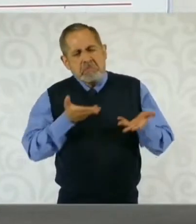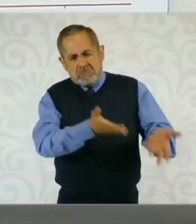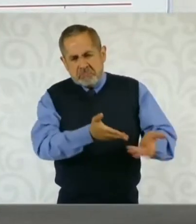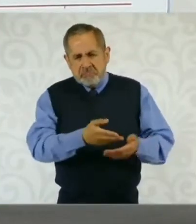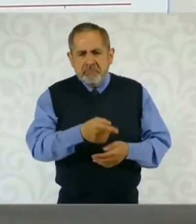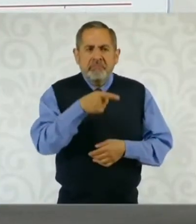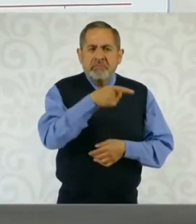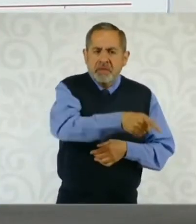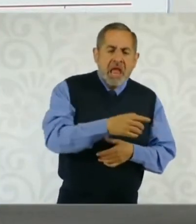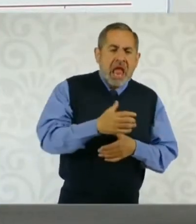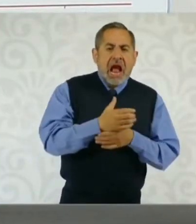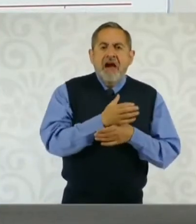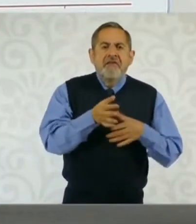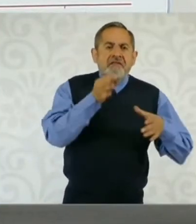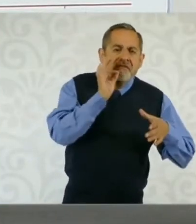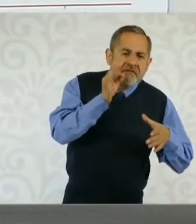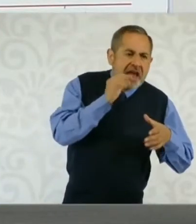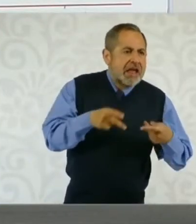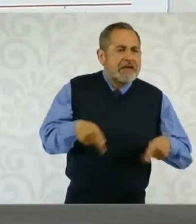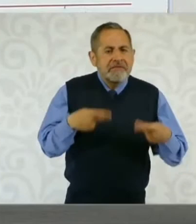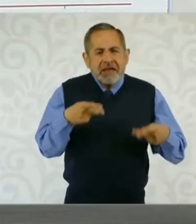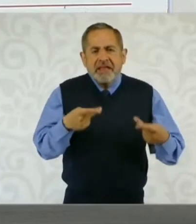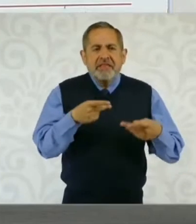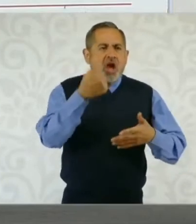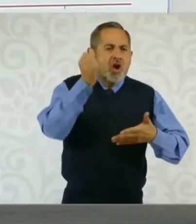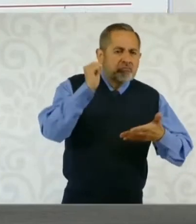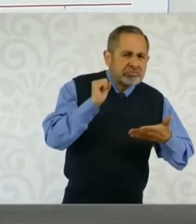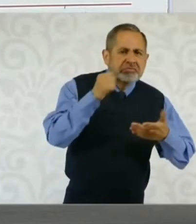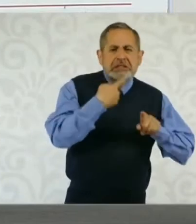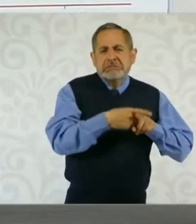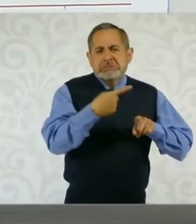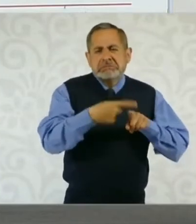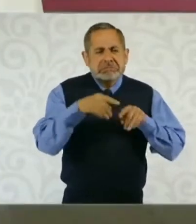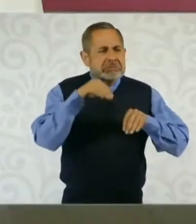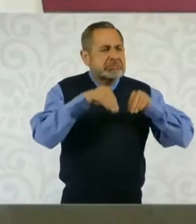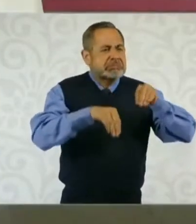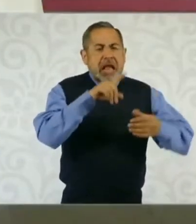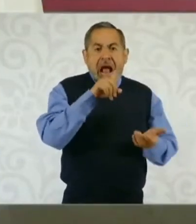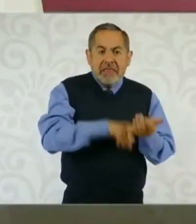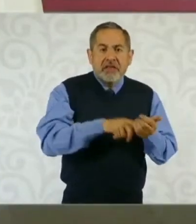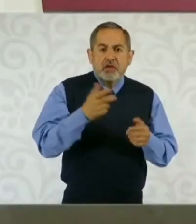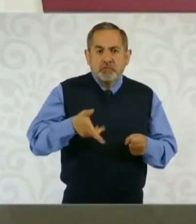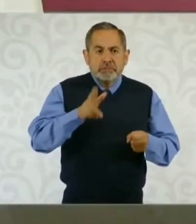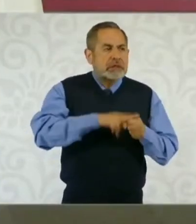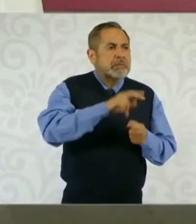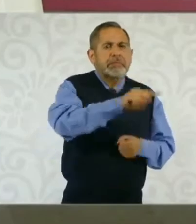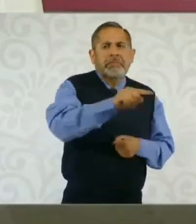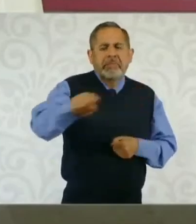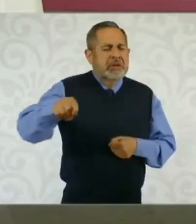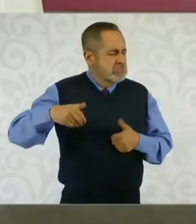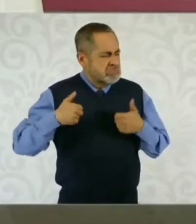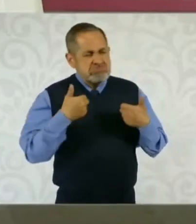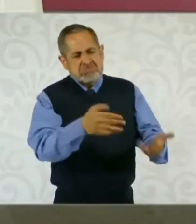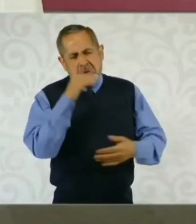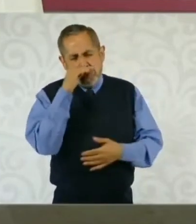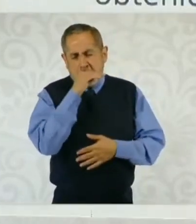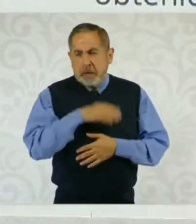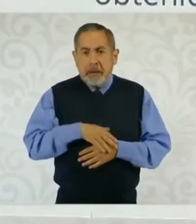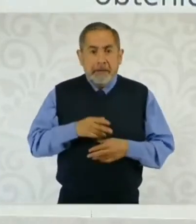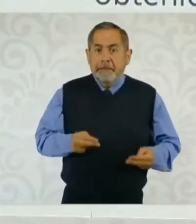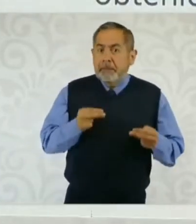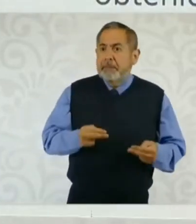para cafeterías y máquinas expendedoras de café. Se le dieron más